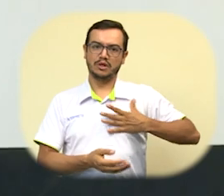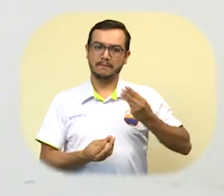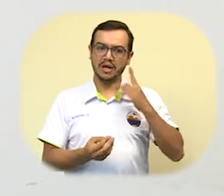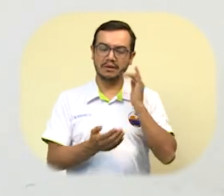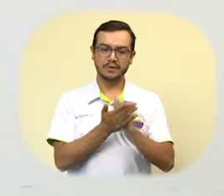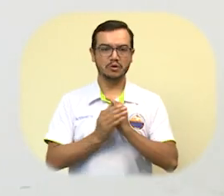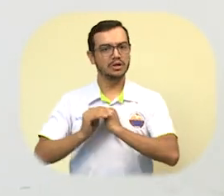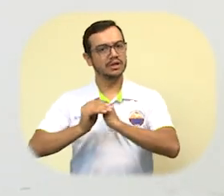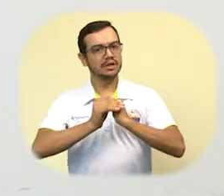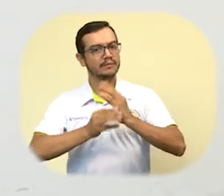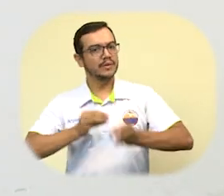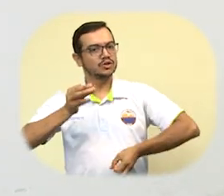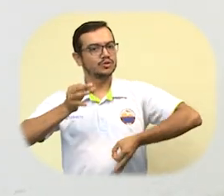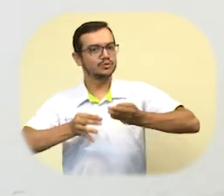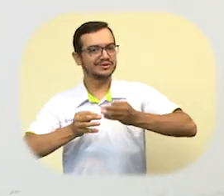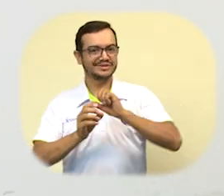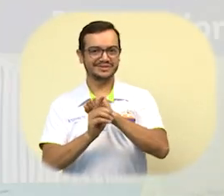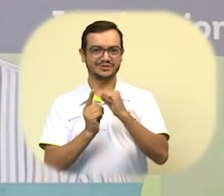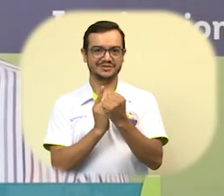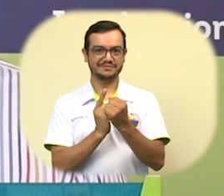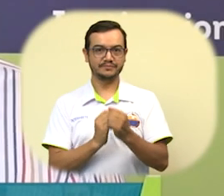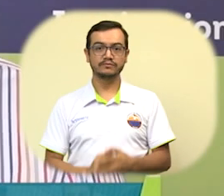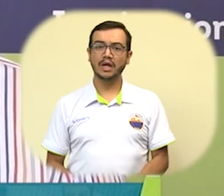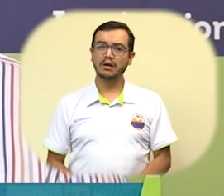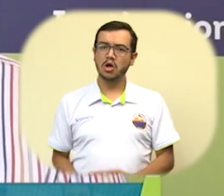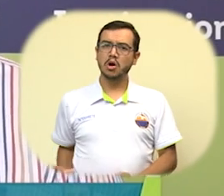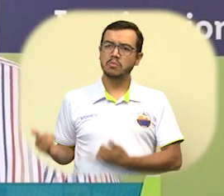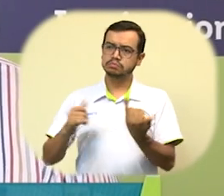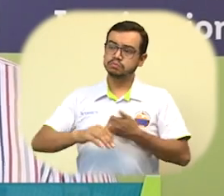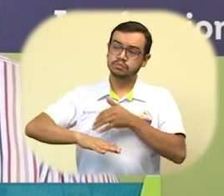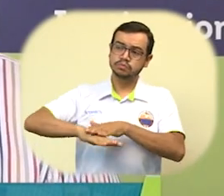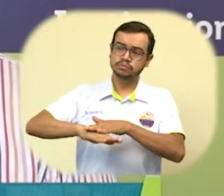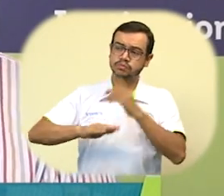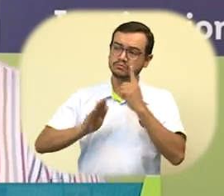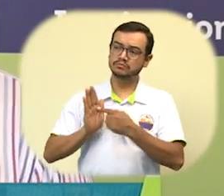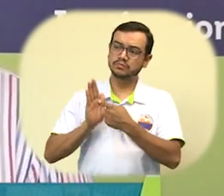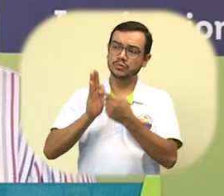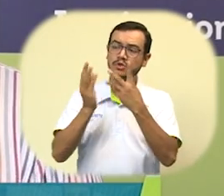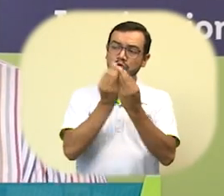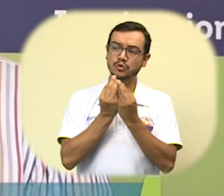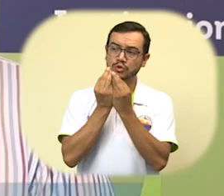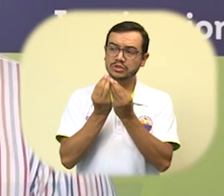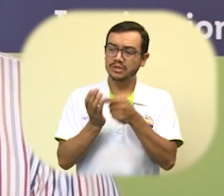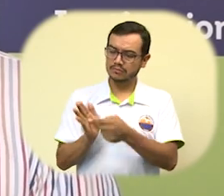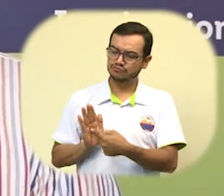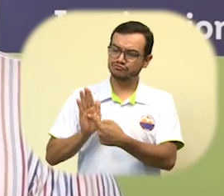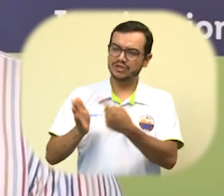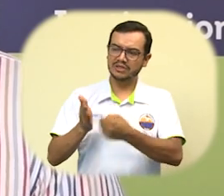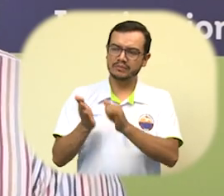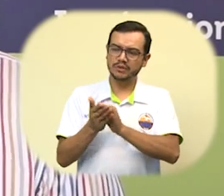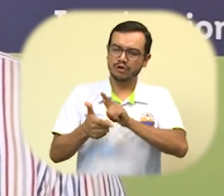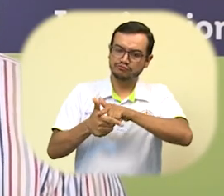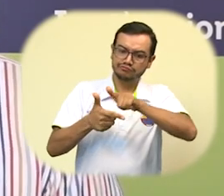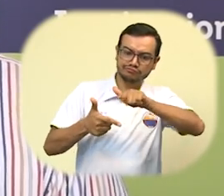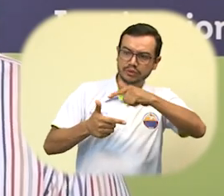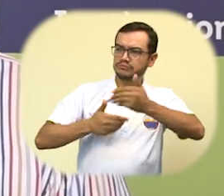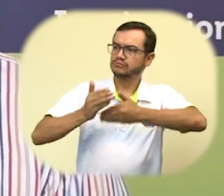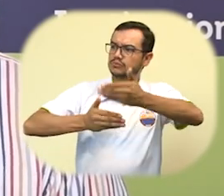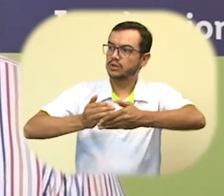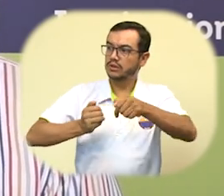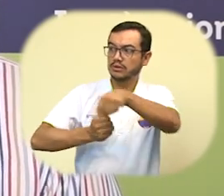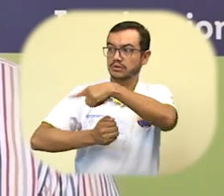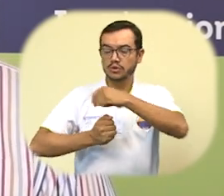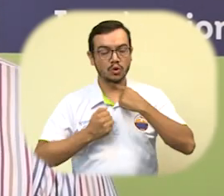bajo principios de equidad y justicia social. Presentamos a consideración de los consejeros primero el avance de la gestión, el cual fue pues